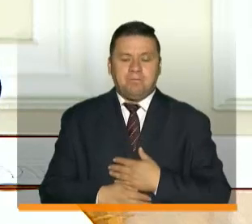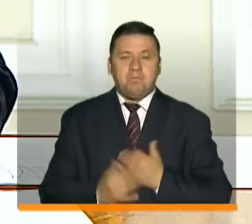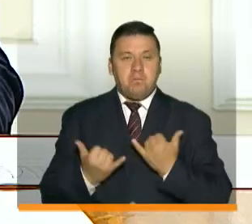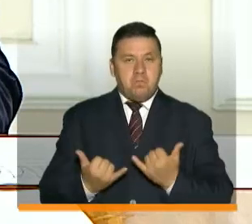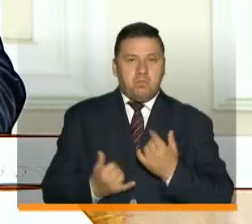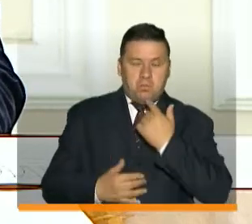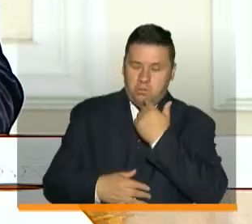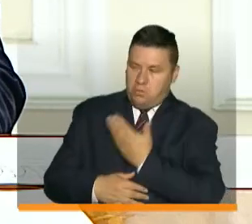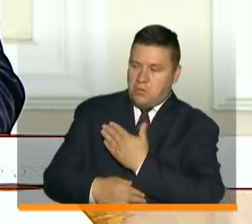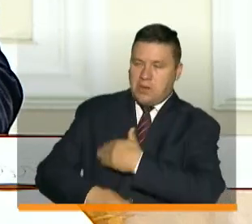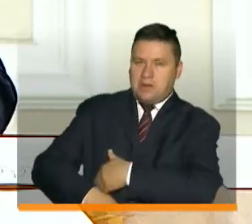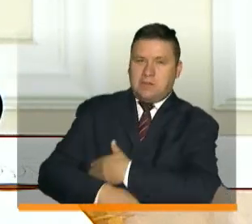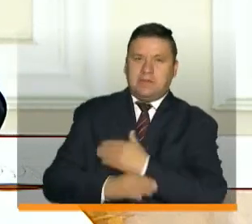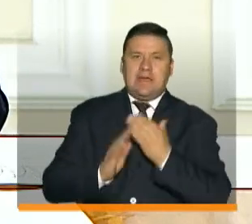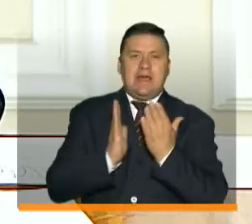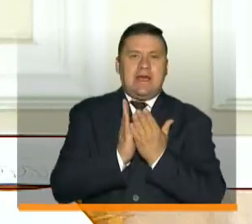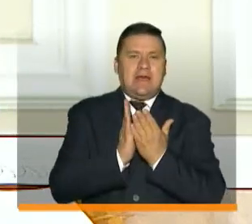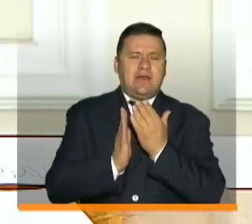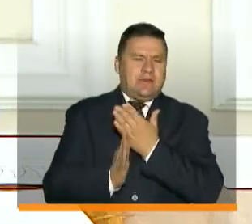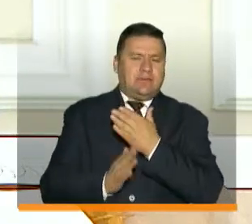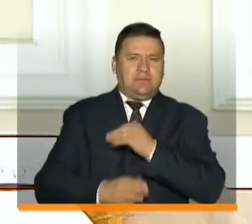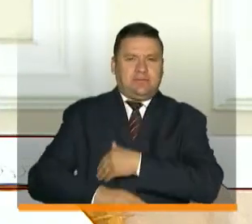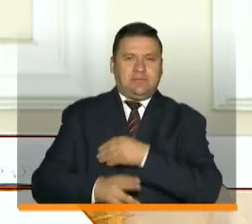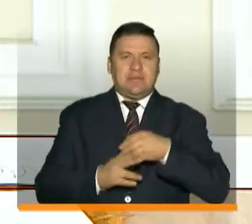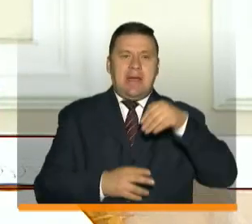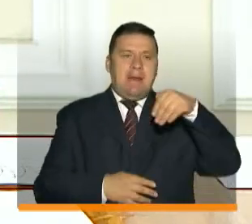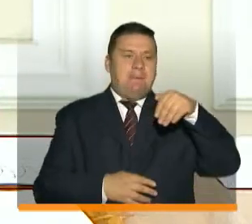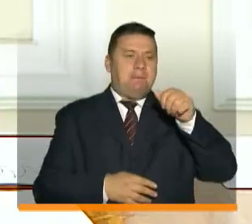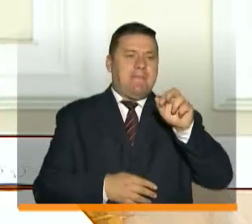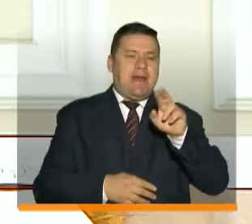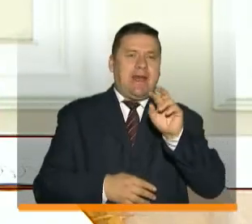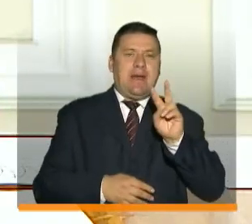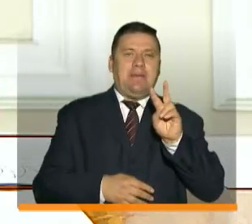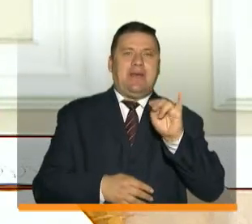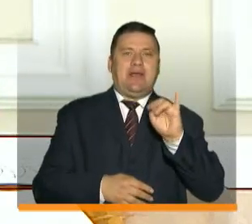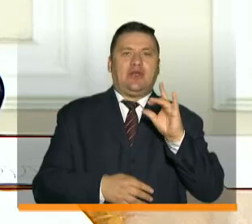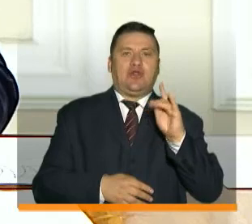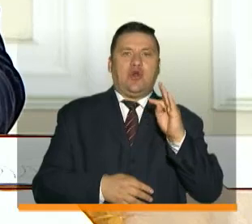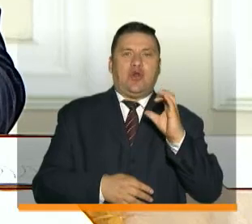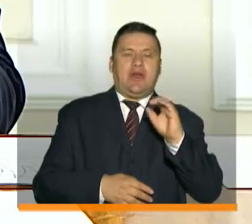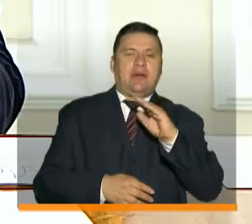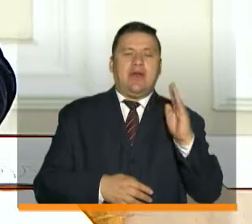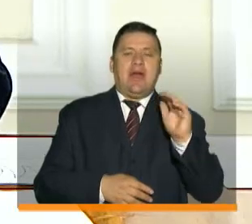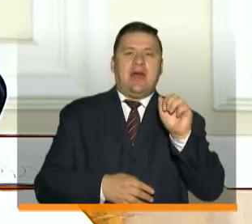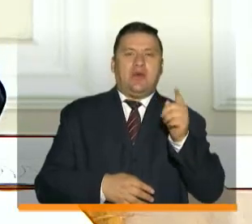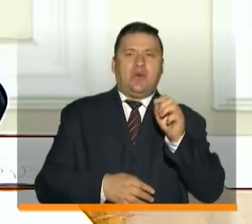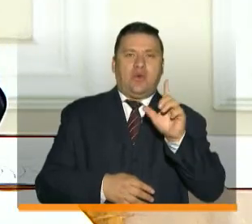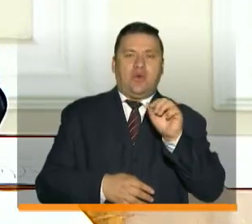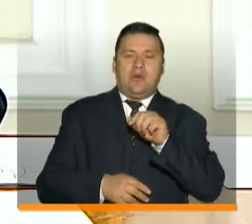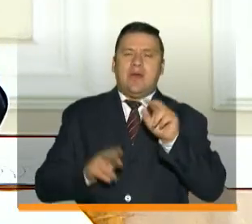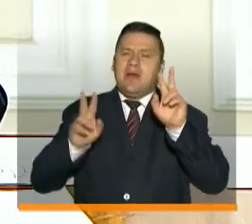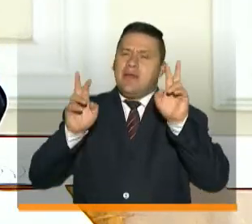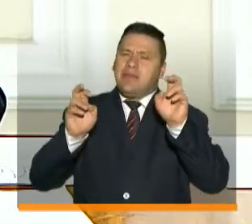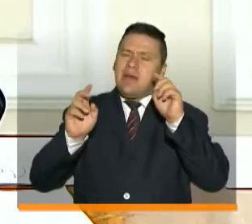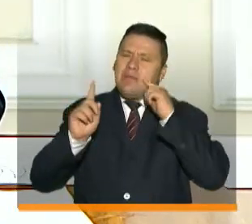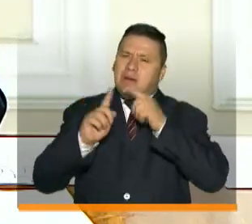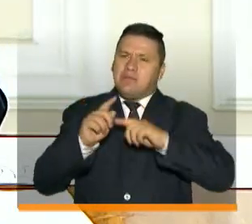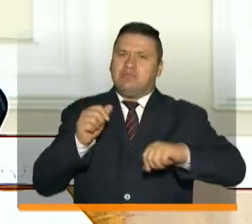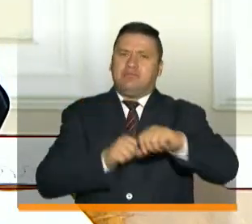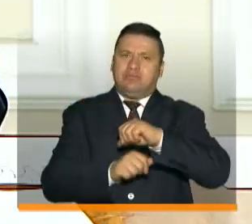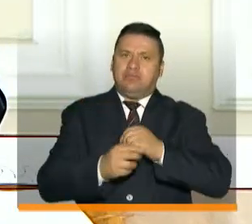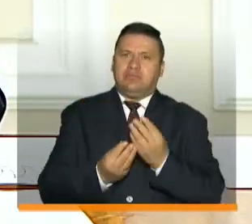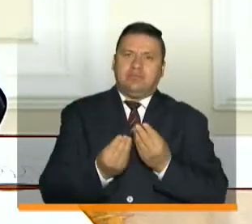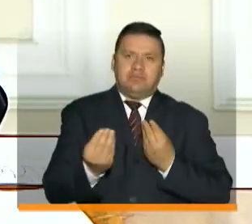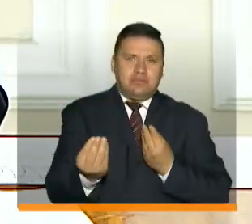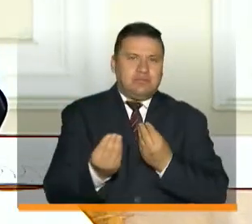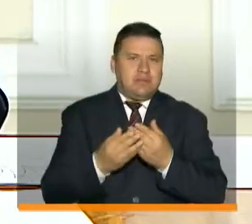Hoy también está con nosotros la ministra de Educación, María Victoria Angulo, y vamos a hablar sobre el tema de la reactivación